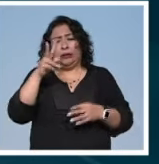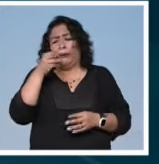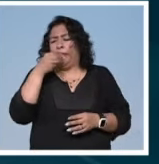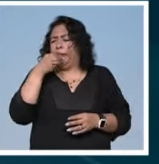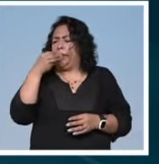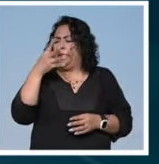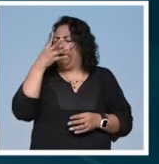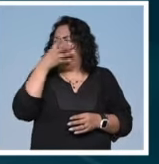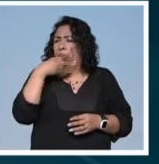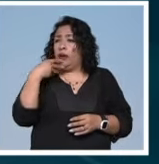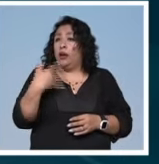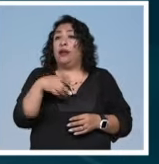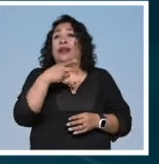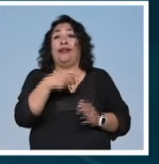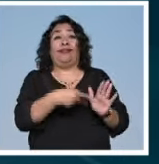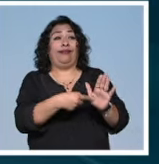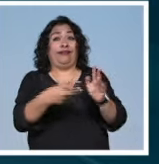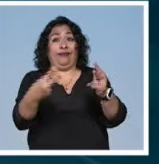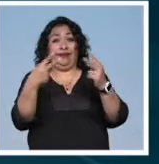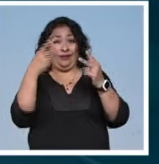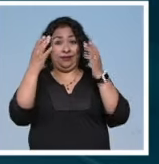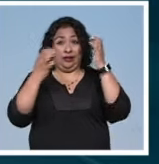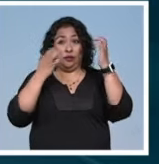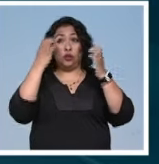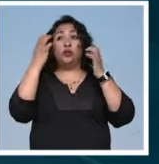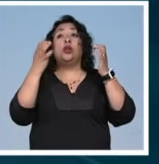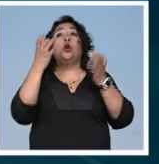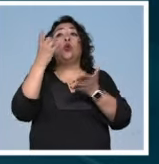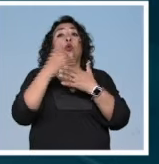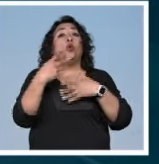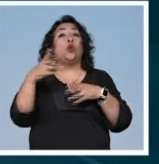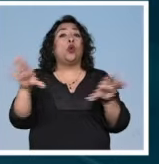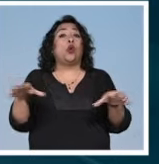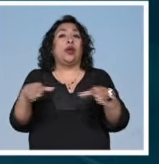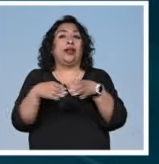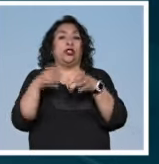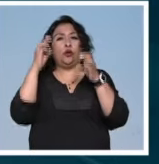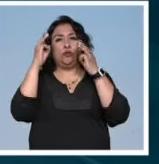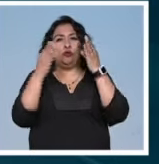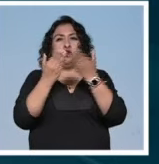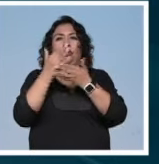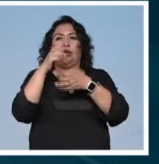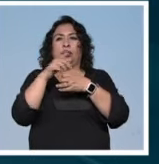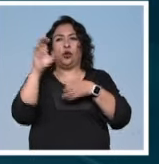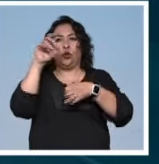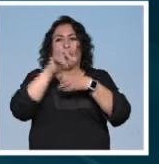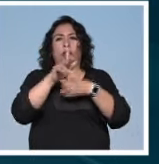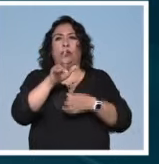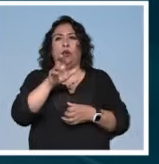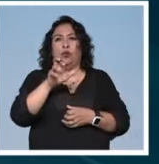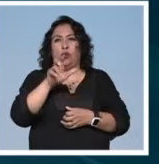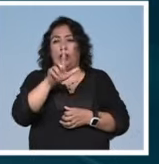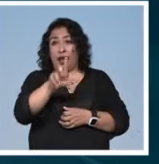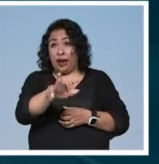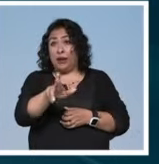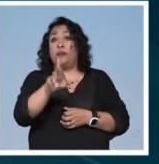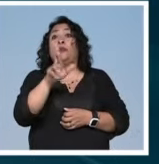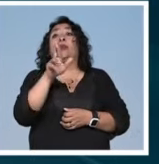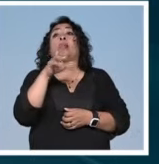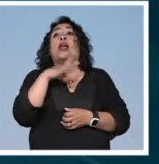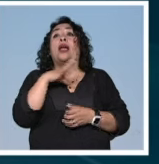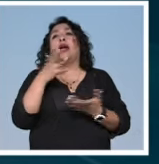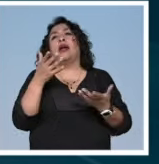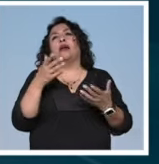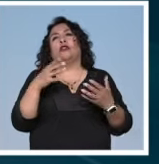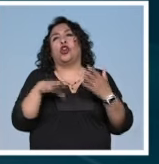extraordinarios. Las piezas mostradas en esta exhibición son exclusivas de la colección del Museo Nacional de Culturas Populares y se complementan con